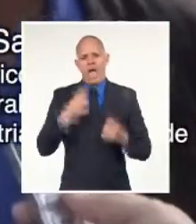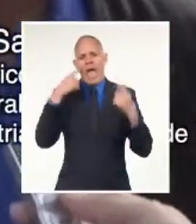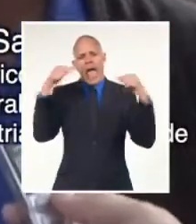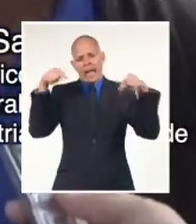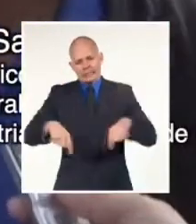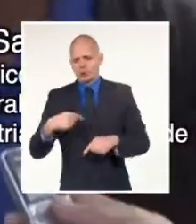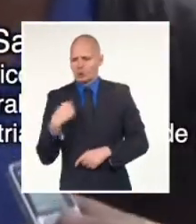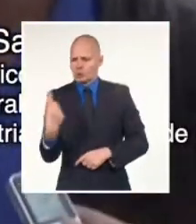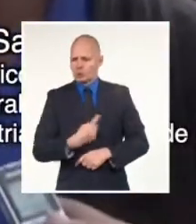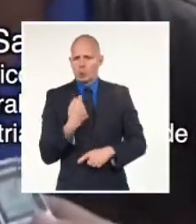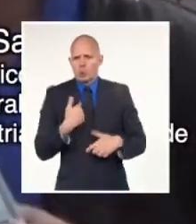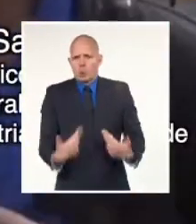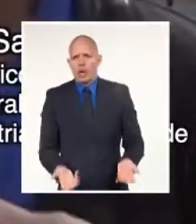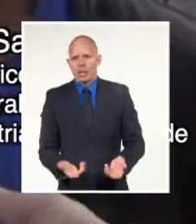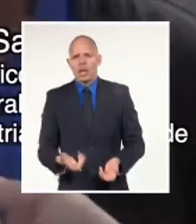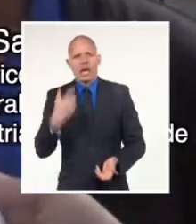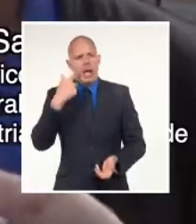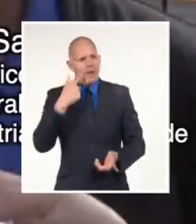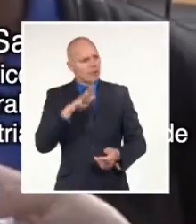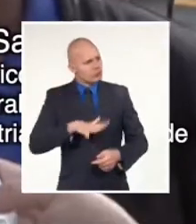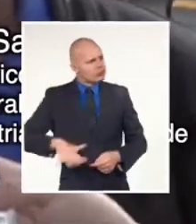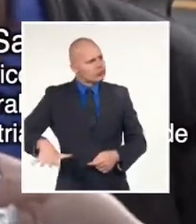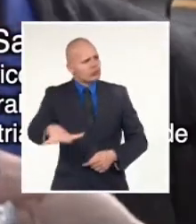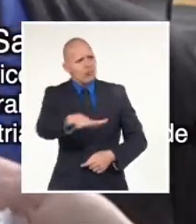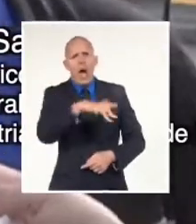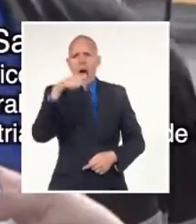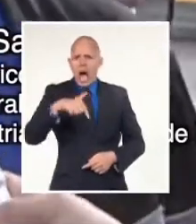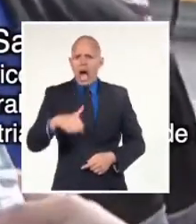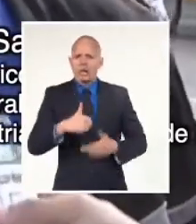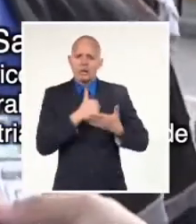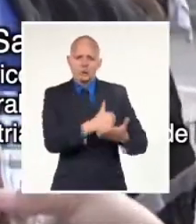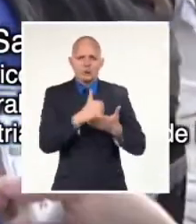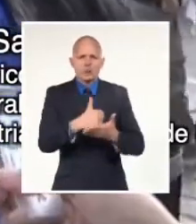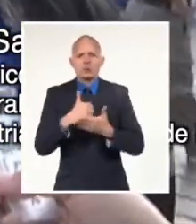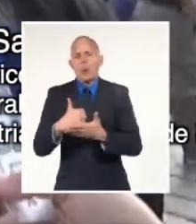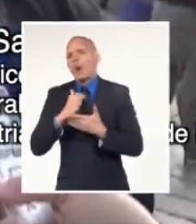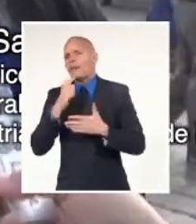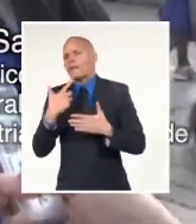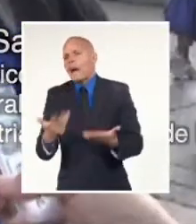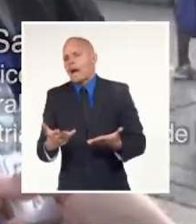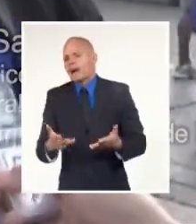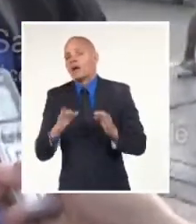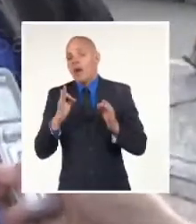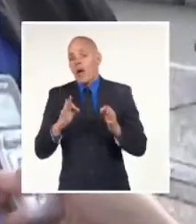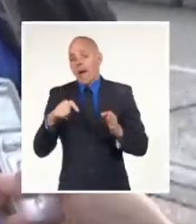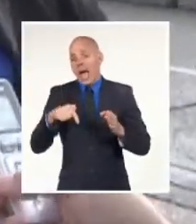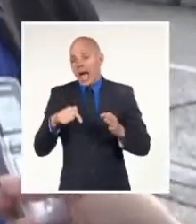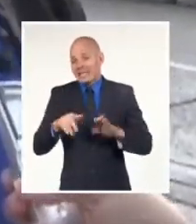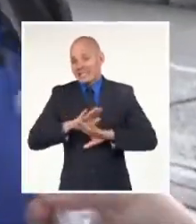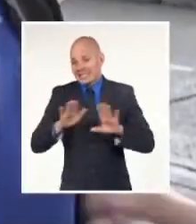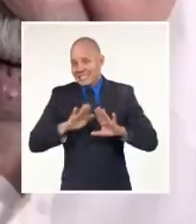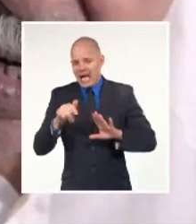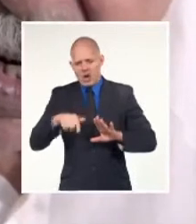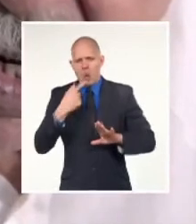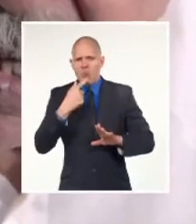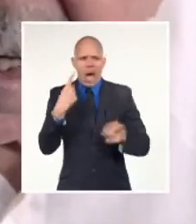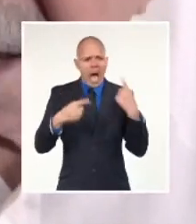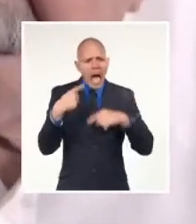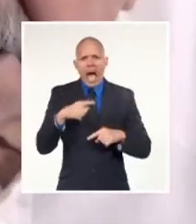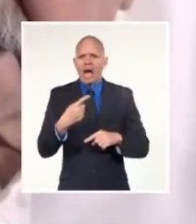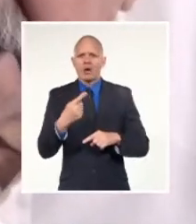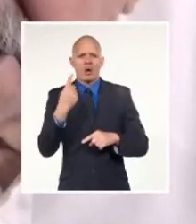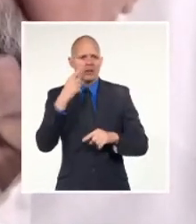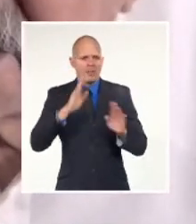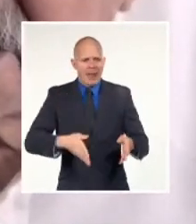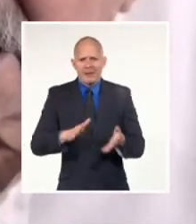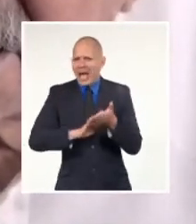medios hasta la gente que está aquí en apoyo, tenemos que poner nuestro granito de arena para que aquí no se derrame ni una gota de sangre. Y le dije